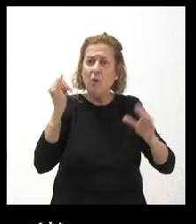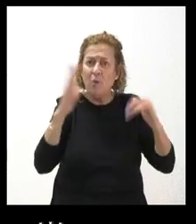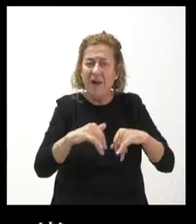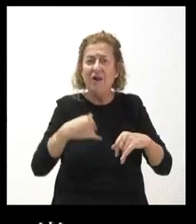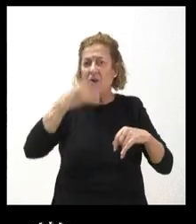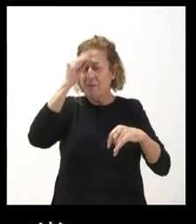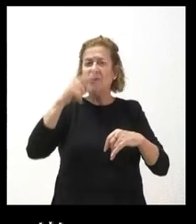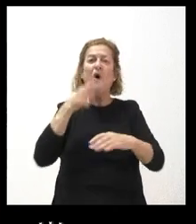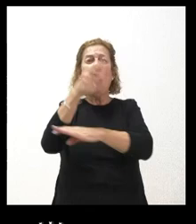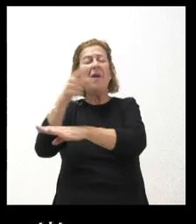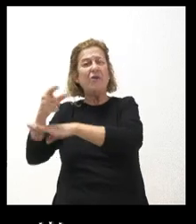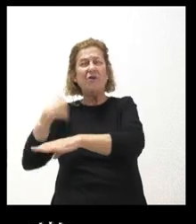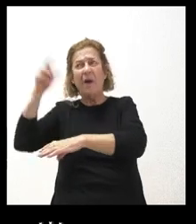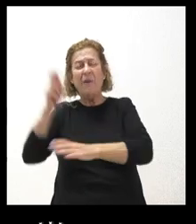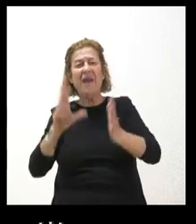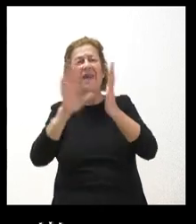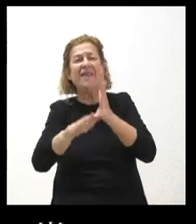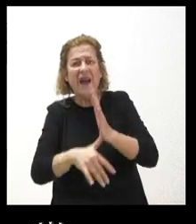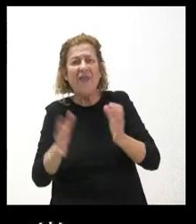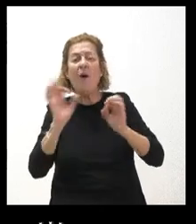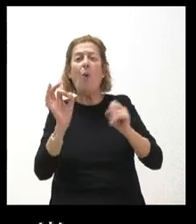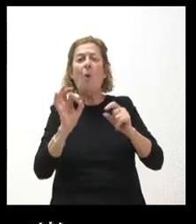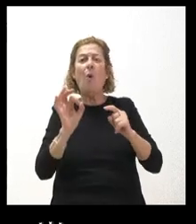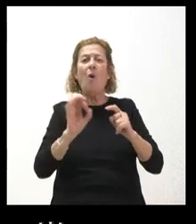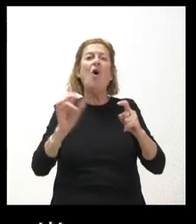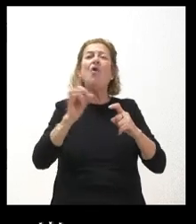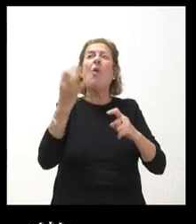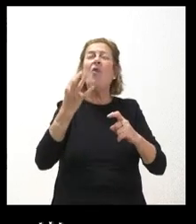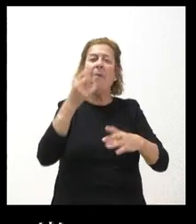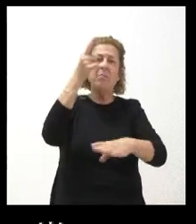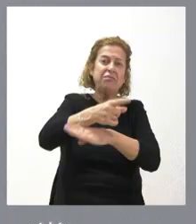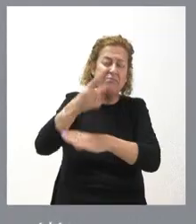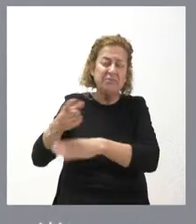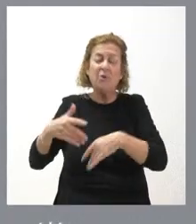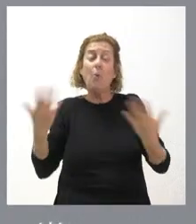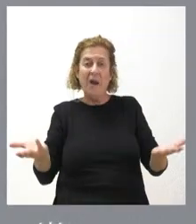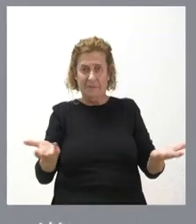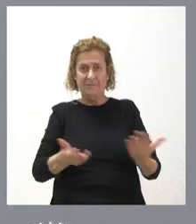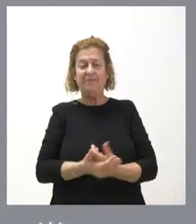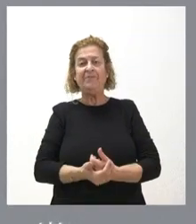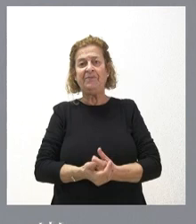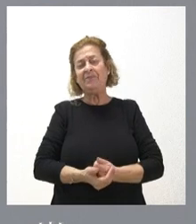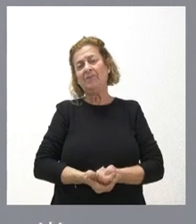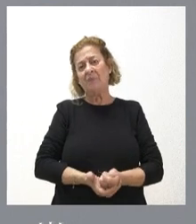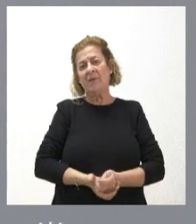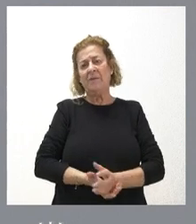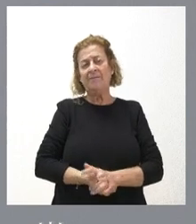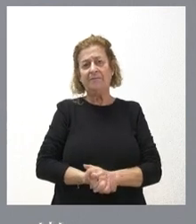tarde la obligatoriedad o no tendría que haberse impuesto esta medida